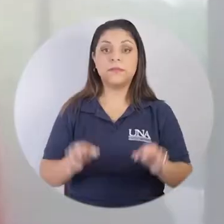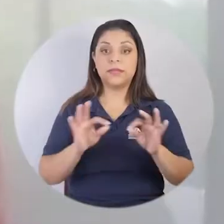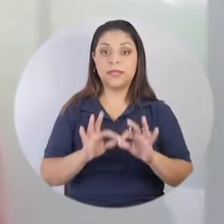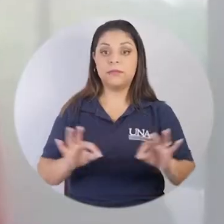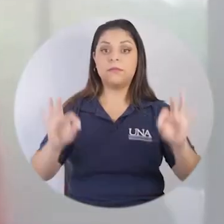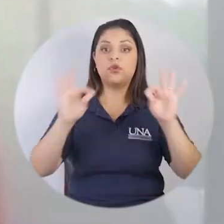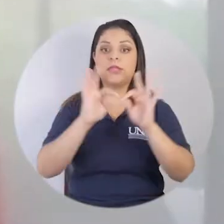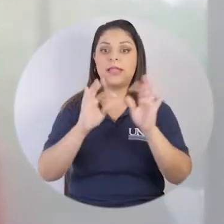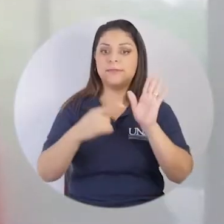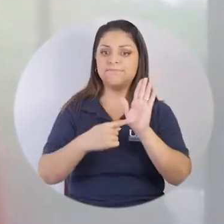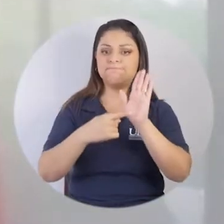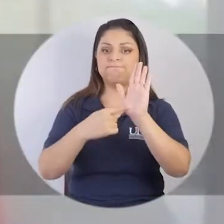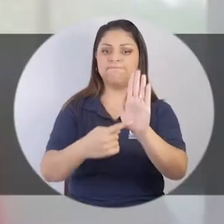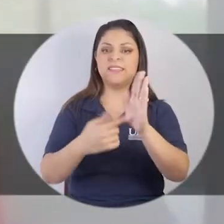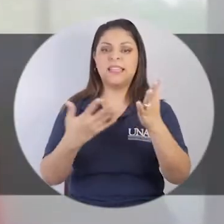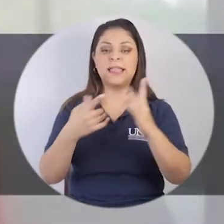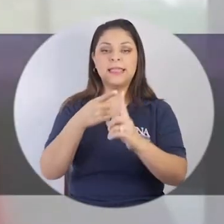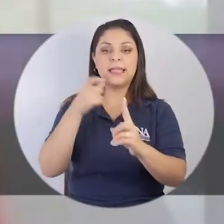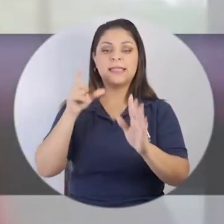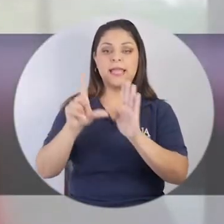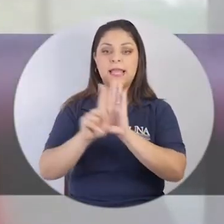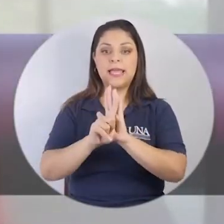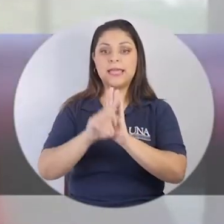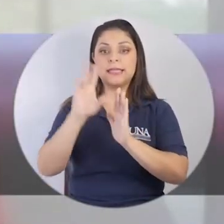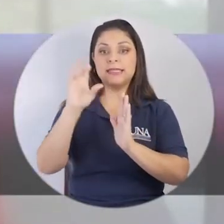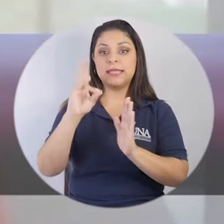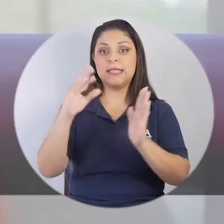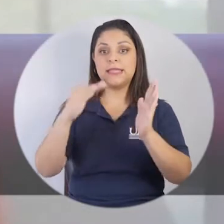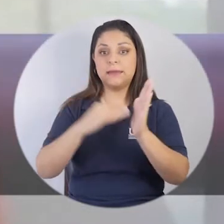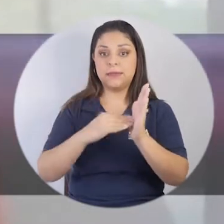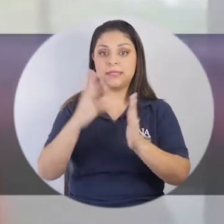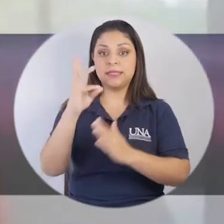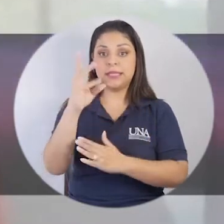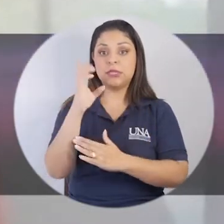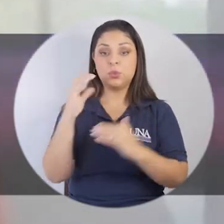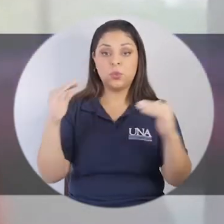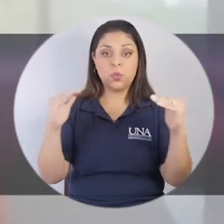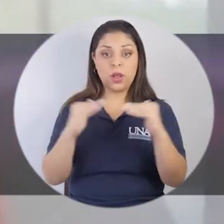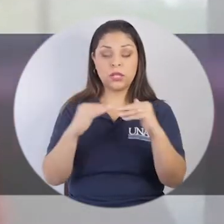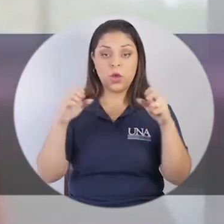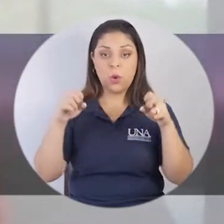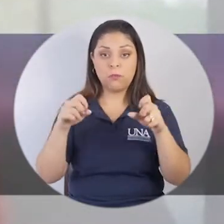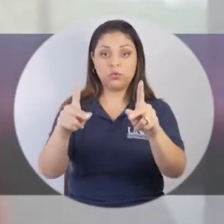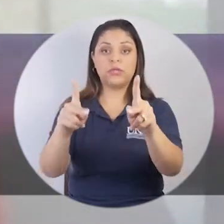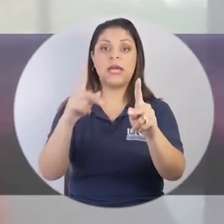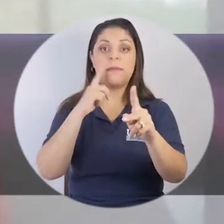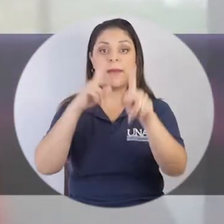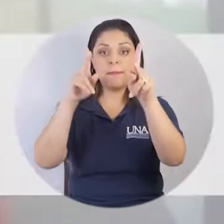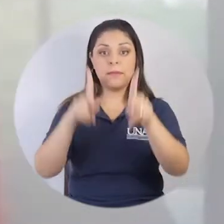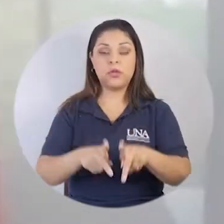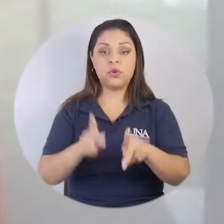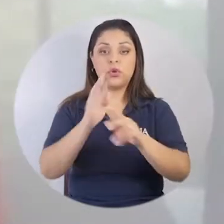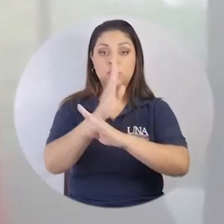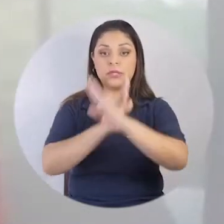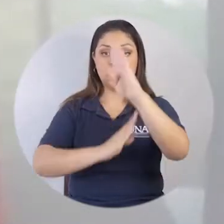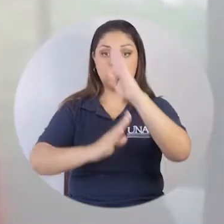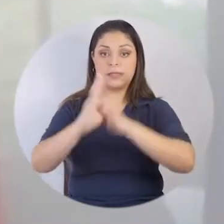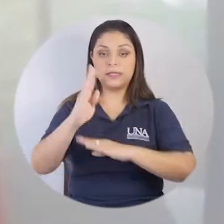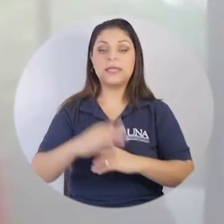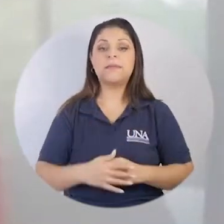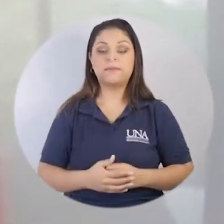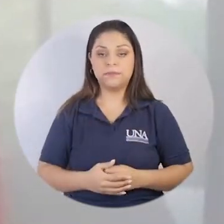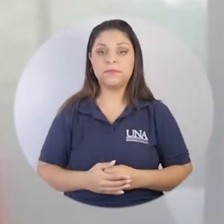Es importante resaltar que desde que la ley 7600 sobre la igualdad de oportunidades para las personas con